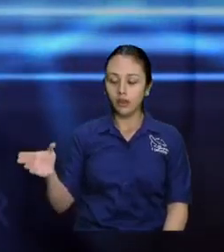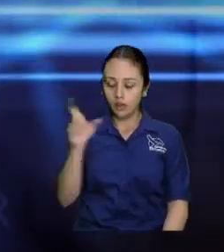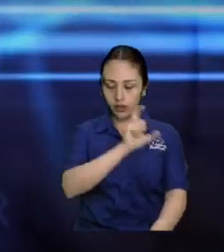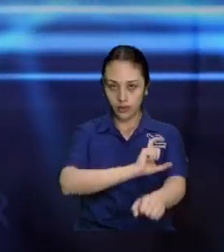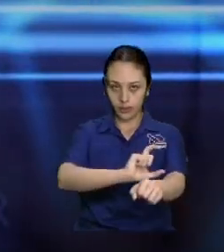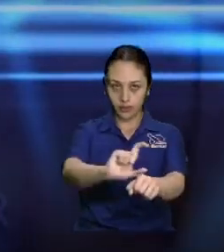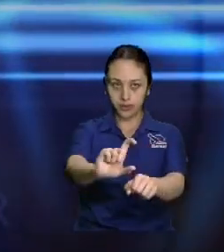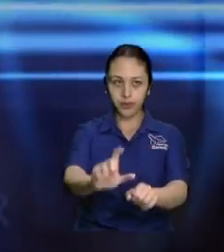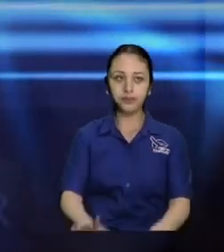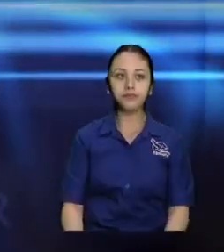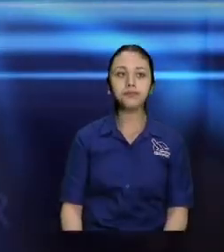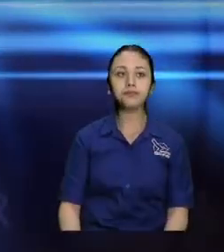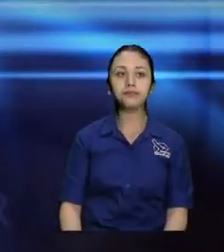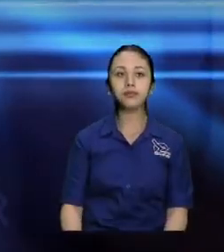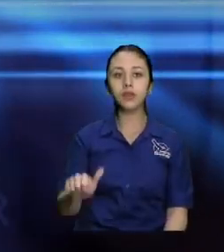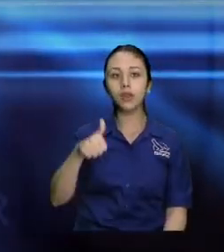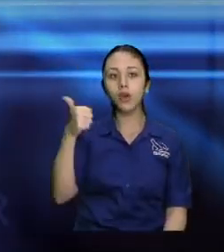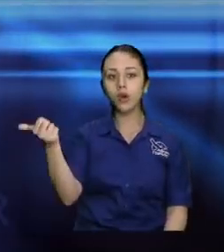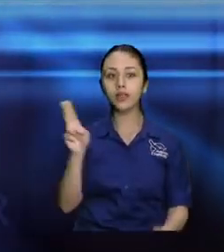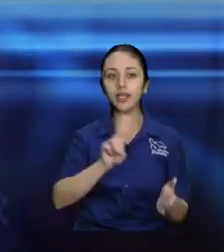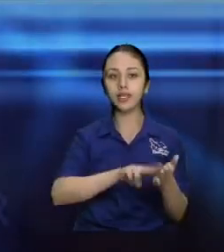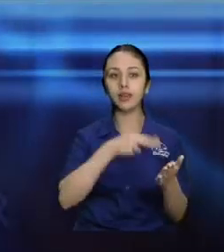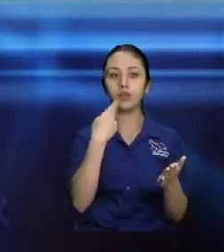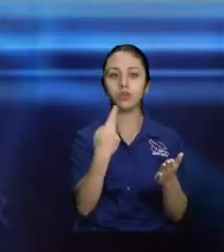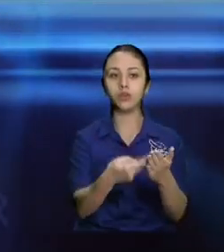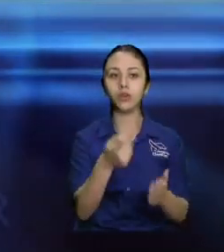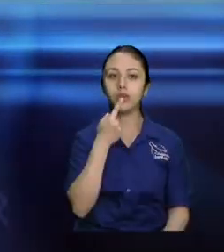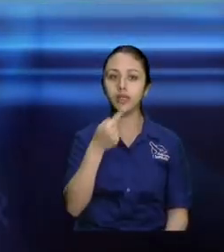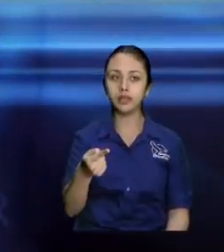acá. Difíciles de soportar.